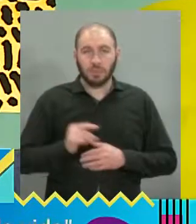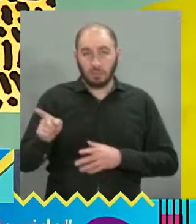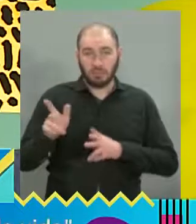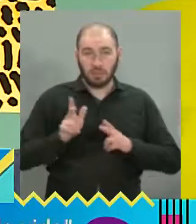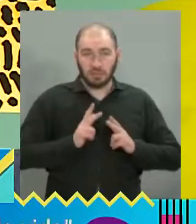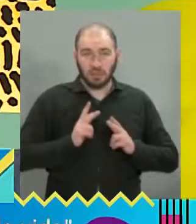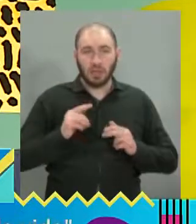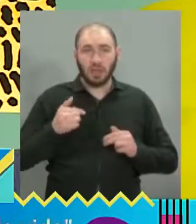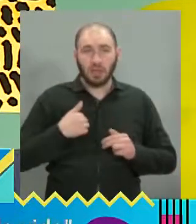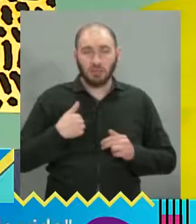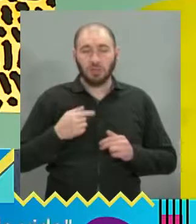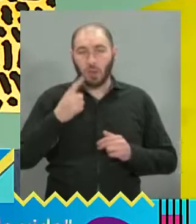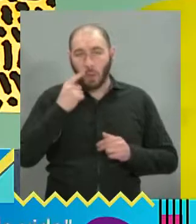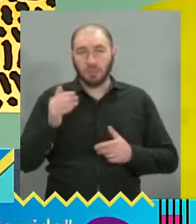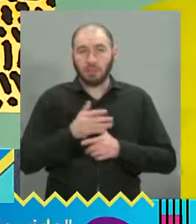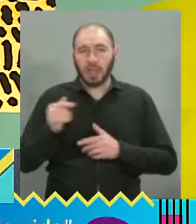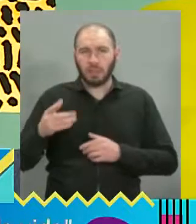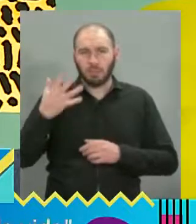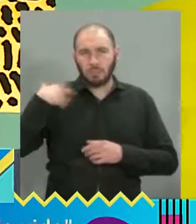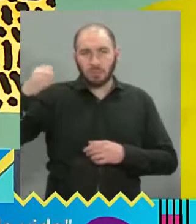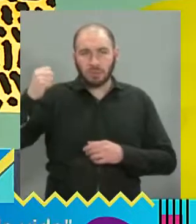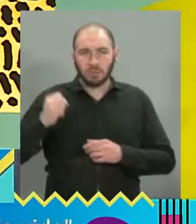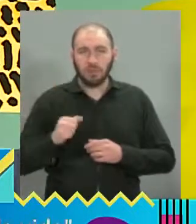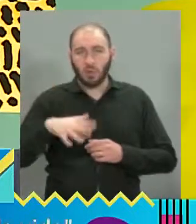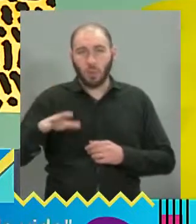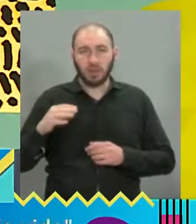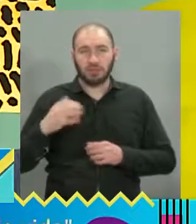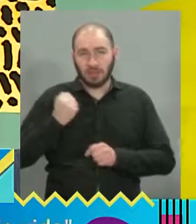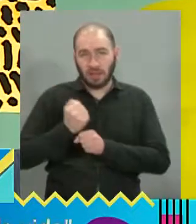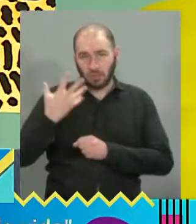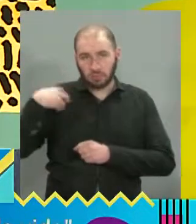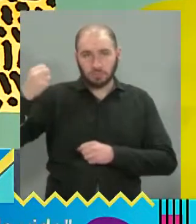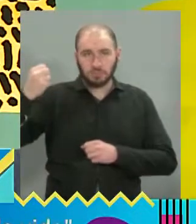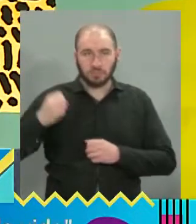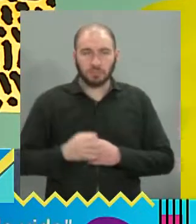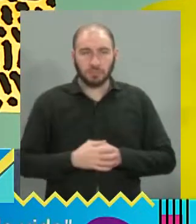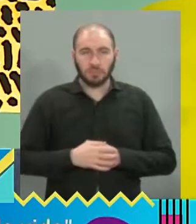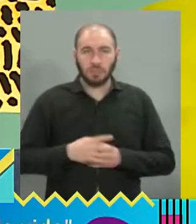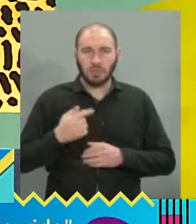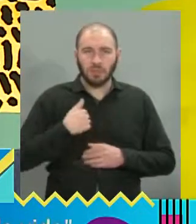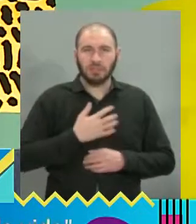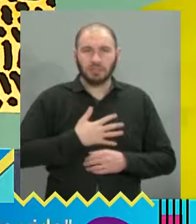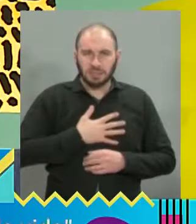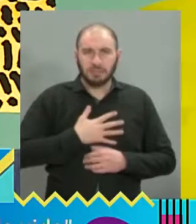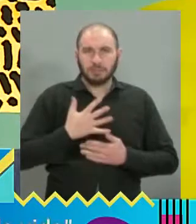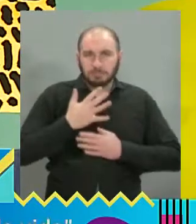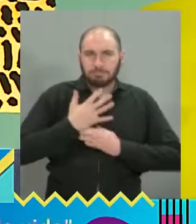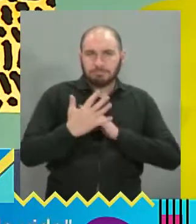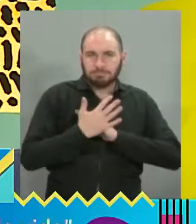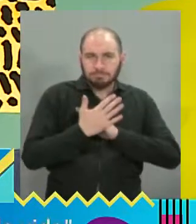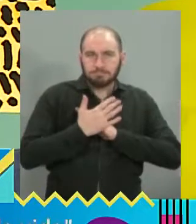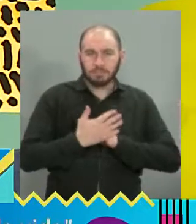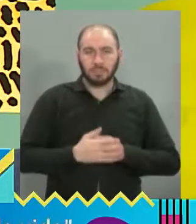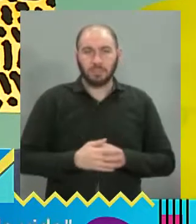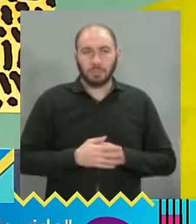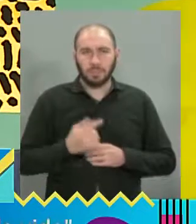decía, yo estoy saliendo con un chico, el chico me va a buscar a mi ámbito de trabajo, y la verdad es que yo empiezo a sentir la presión.